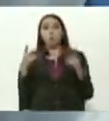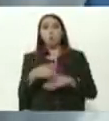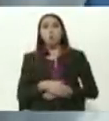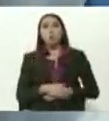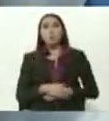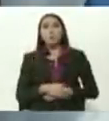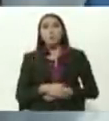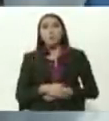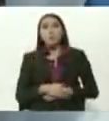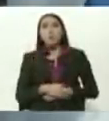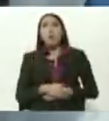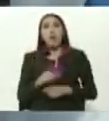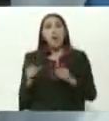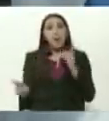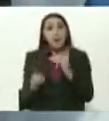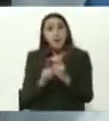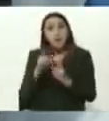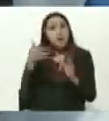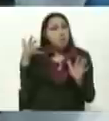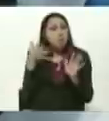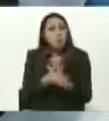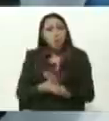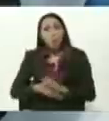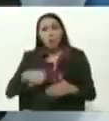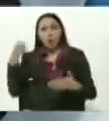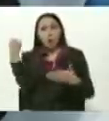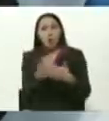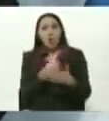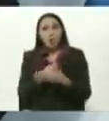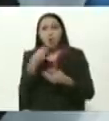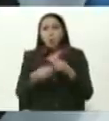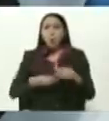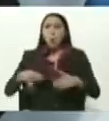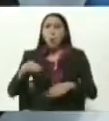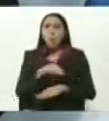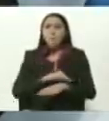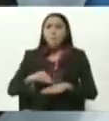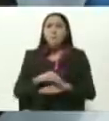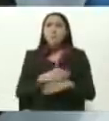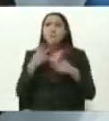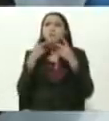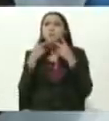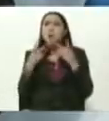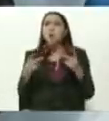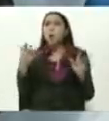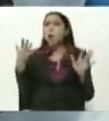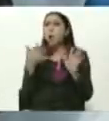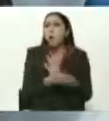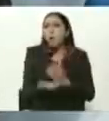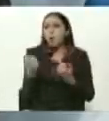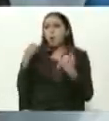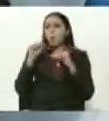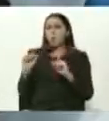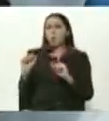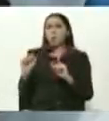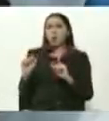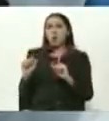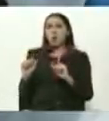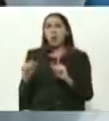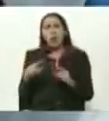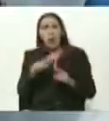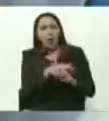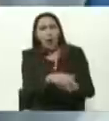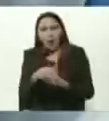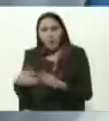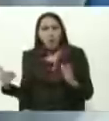través de nuestras redes sociales, que tiene que ver con la lucha del Ministerio Público en contra de violaciones a